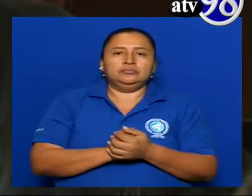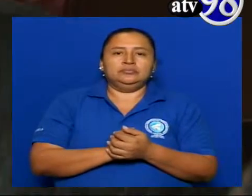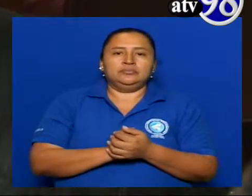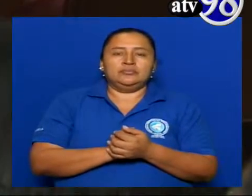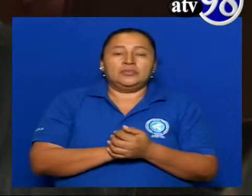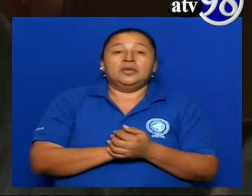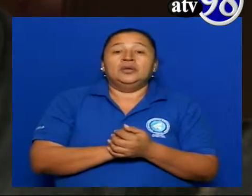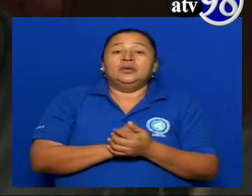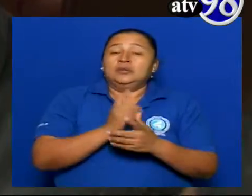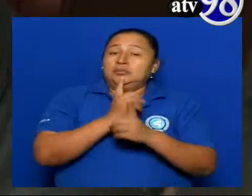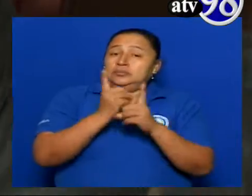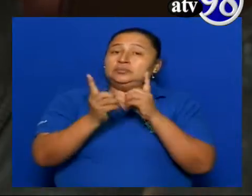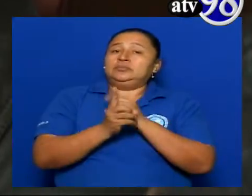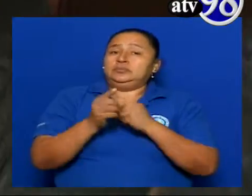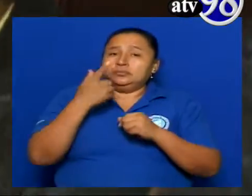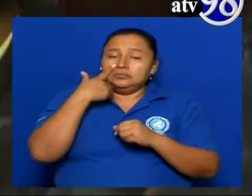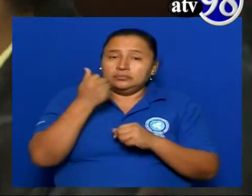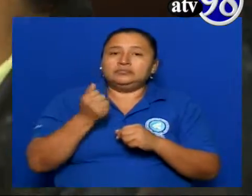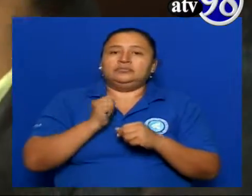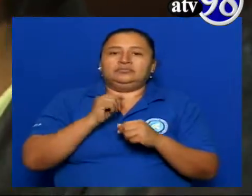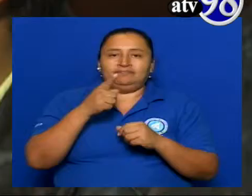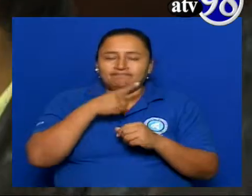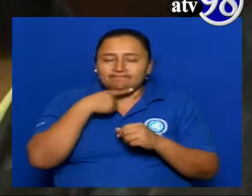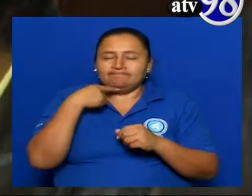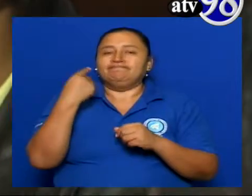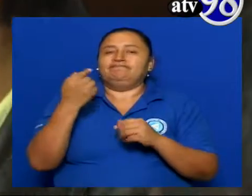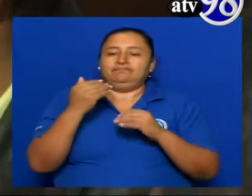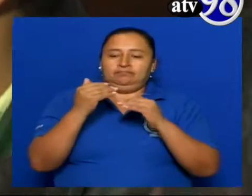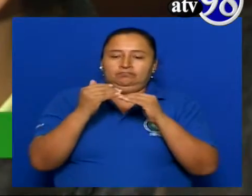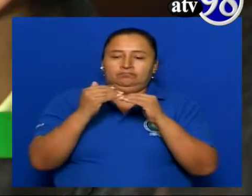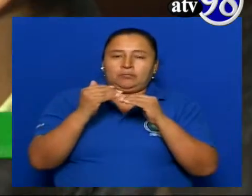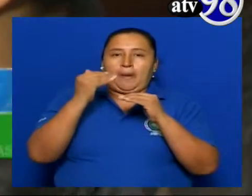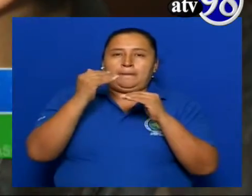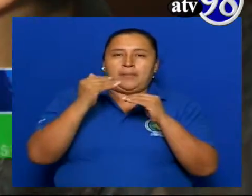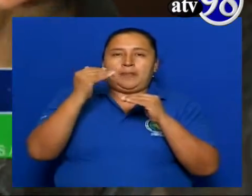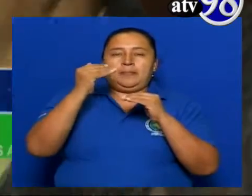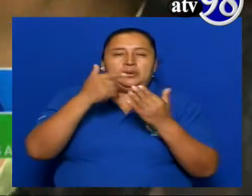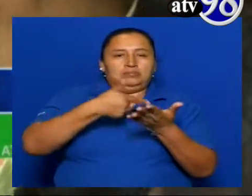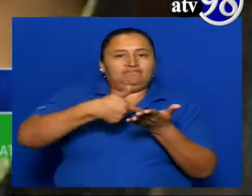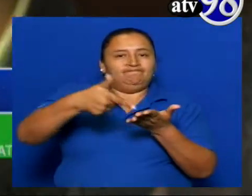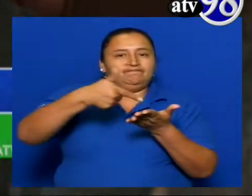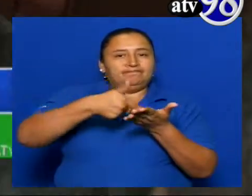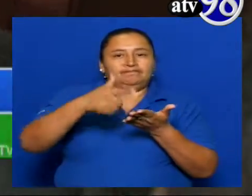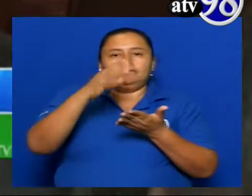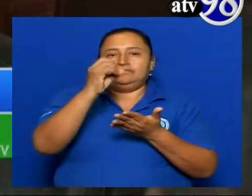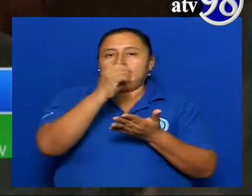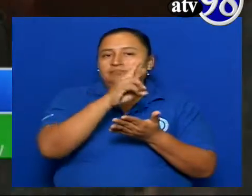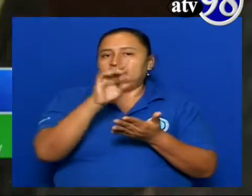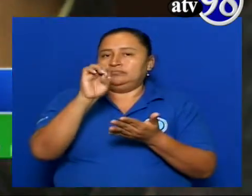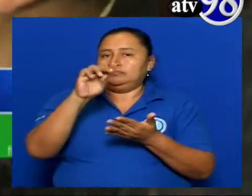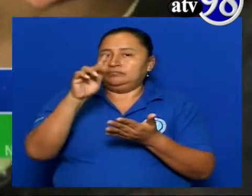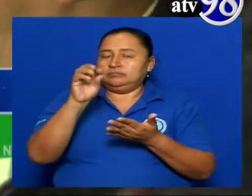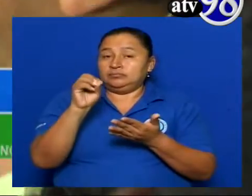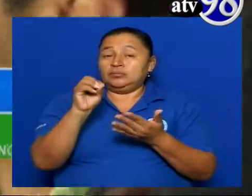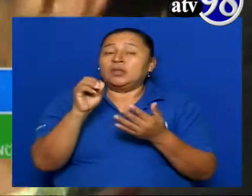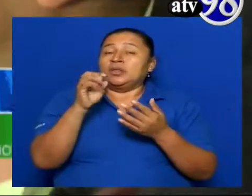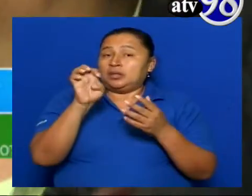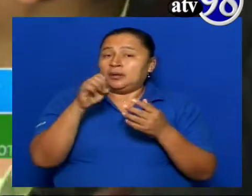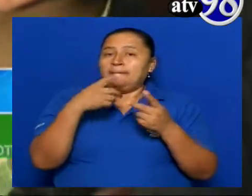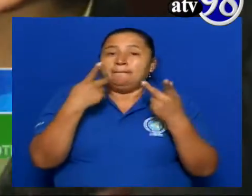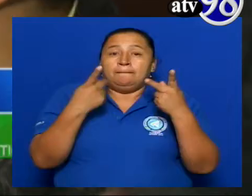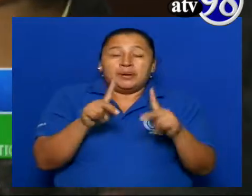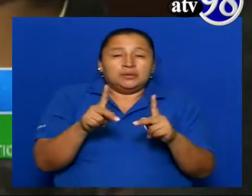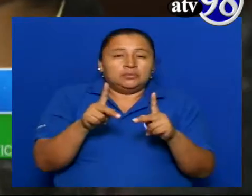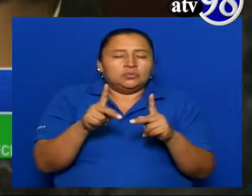Tenemos que reconocer que efectivamente hemos venido incrementando el gasto corriente. Pero quiero decirle de que el